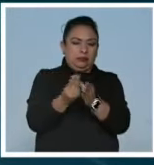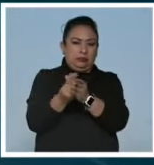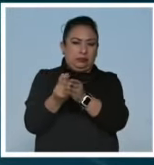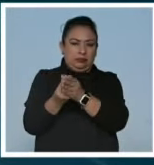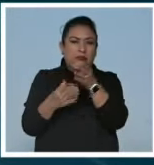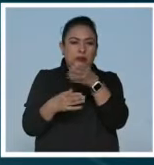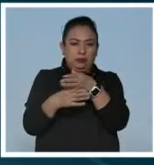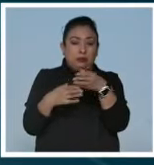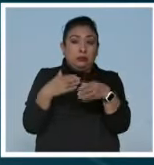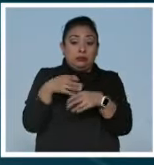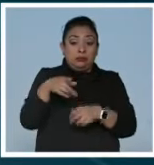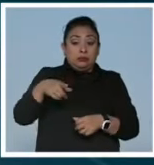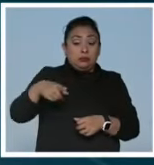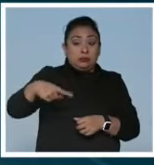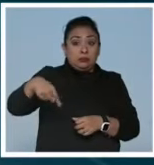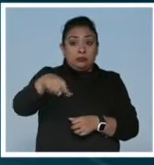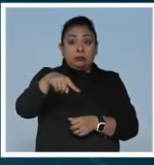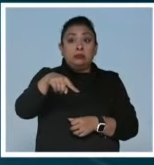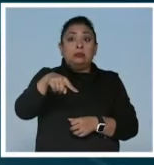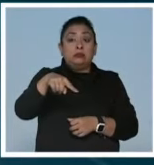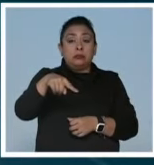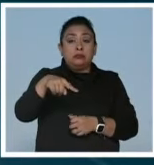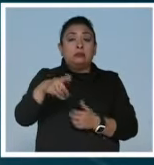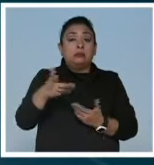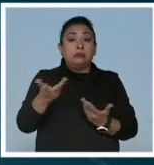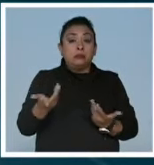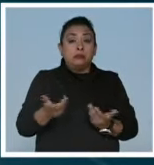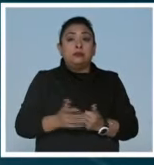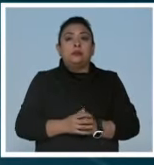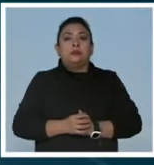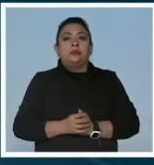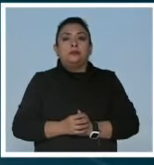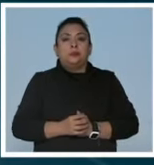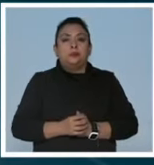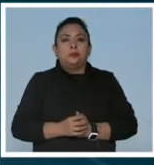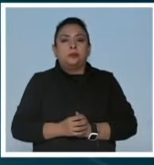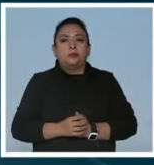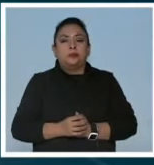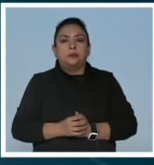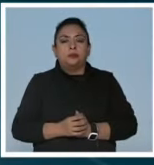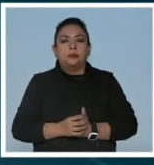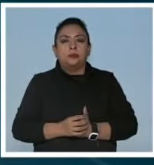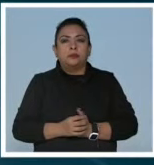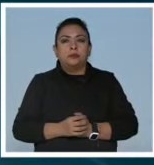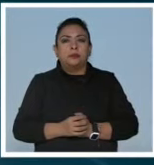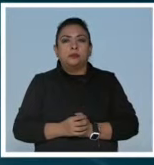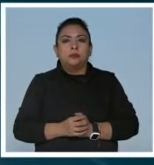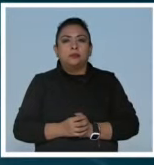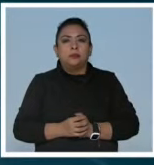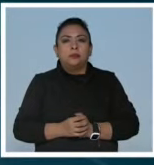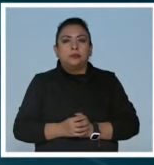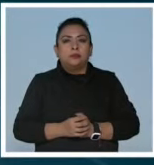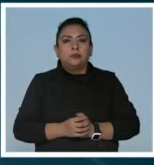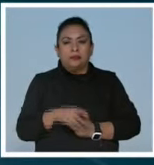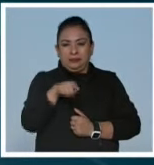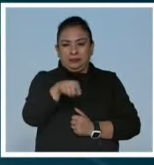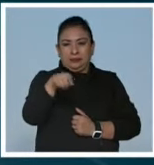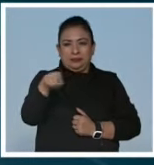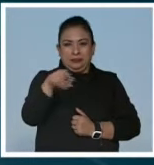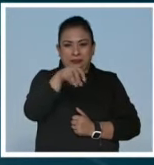por el tipo de objeto que son, se puede inferir que en parte, como estas